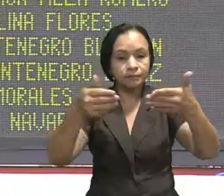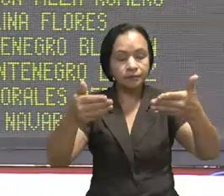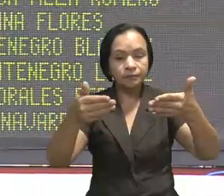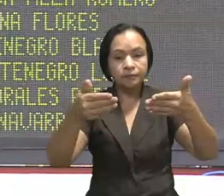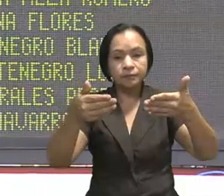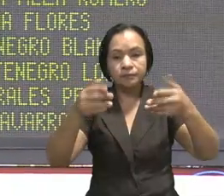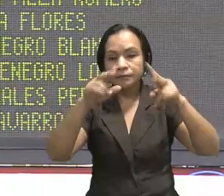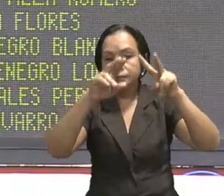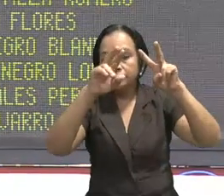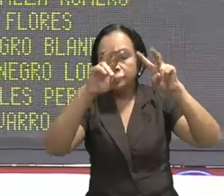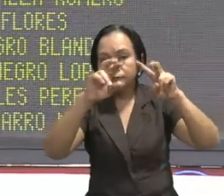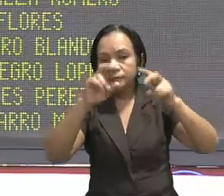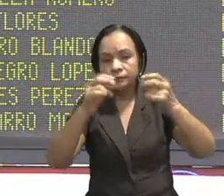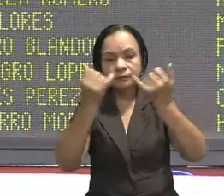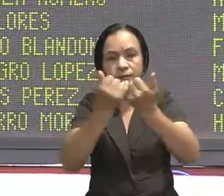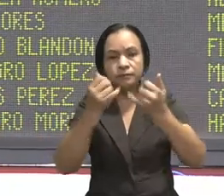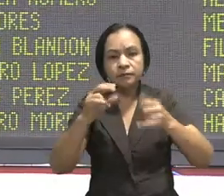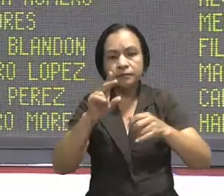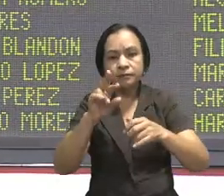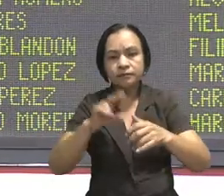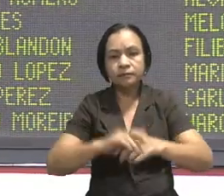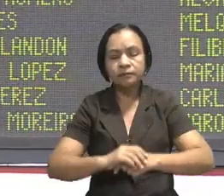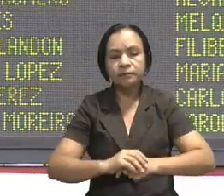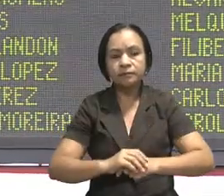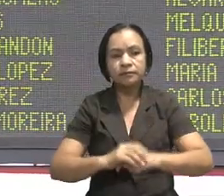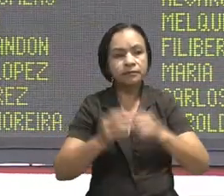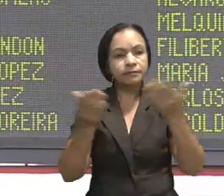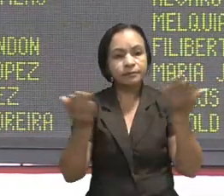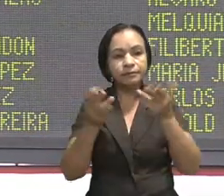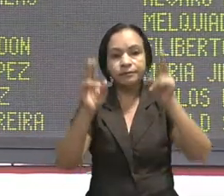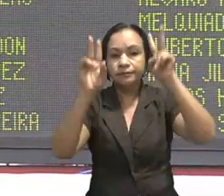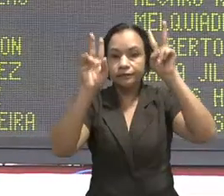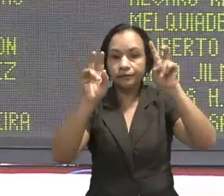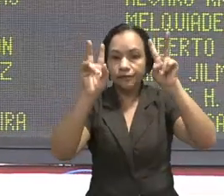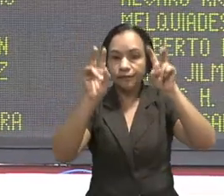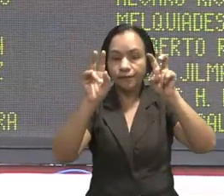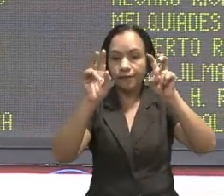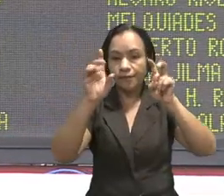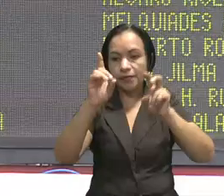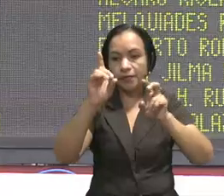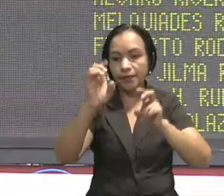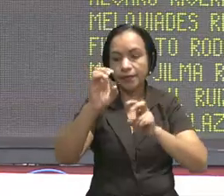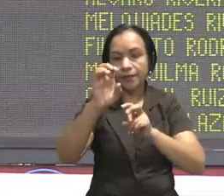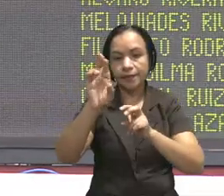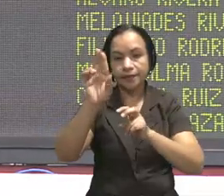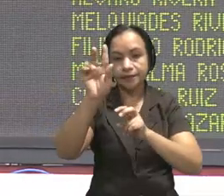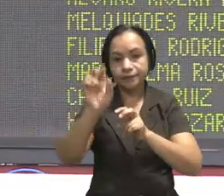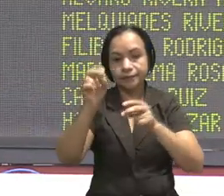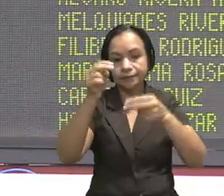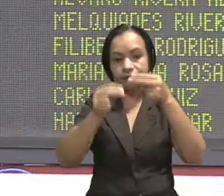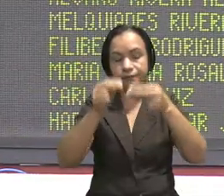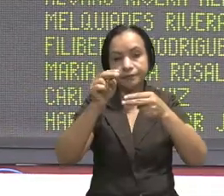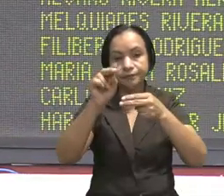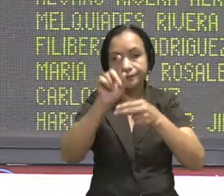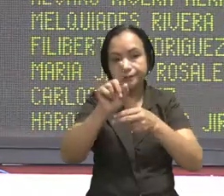la revisión del mismo, y es con respecto al decreto número